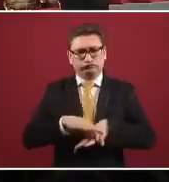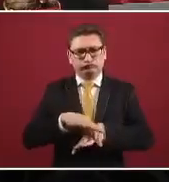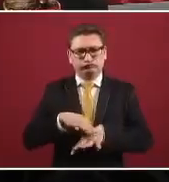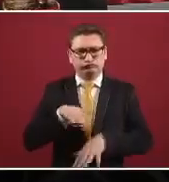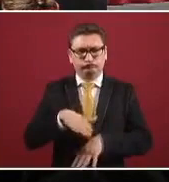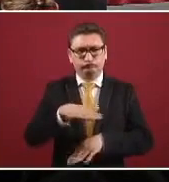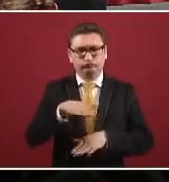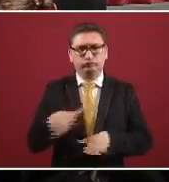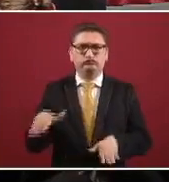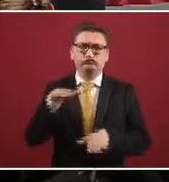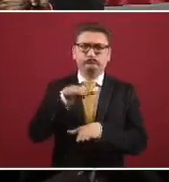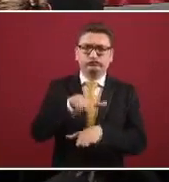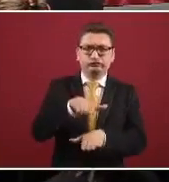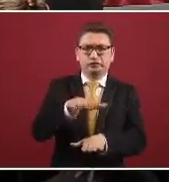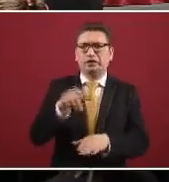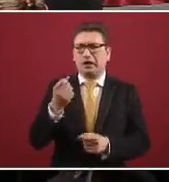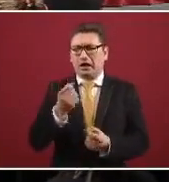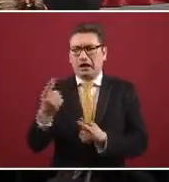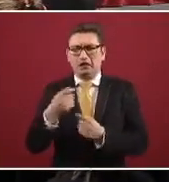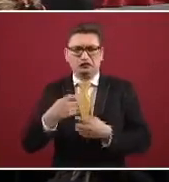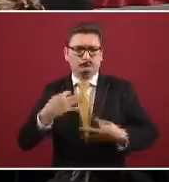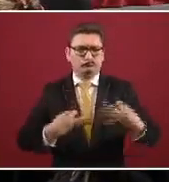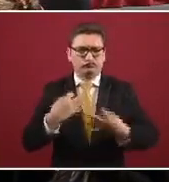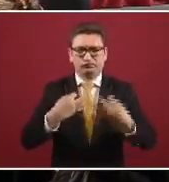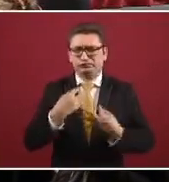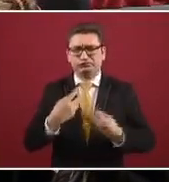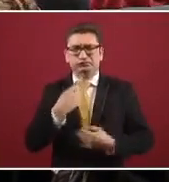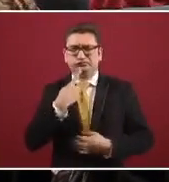también llovieron los amparos. En aquel entonces,